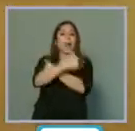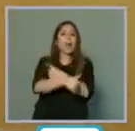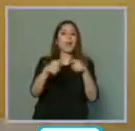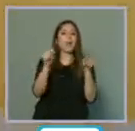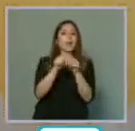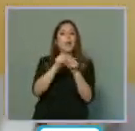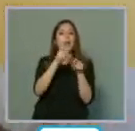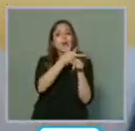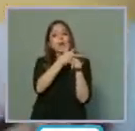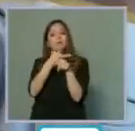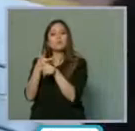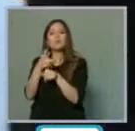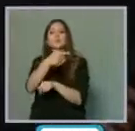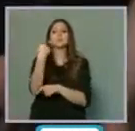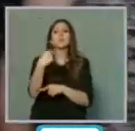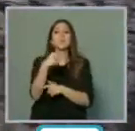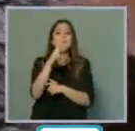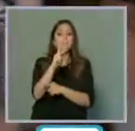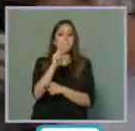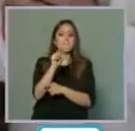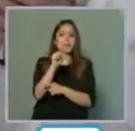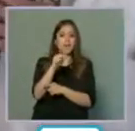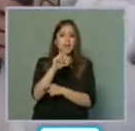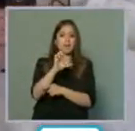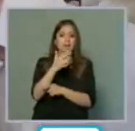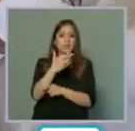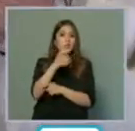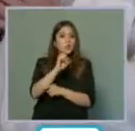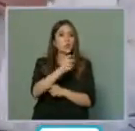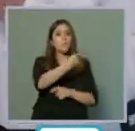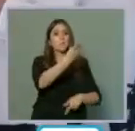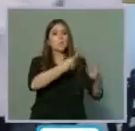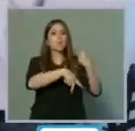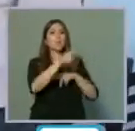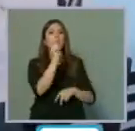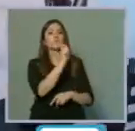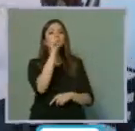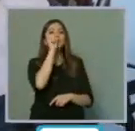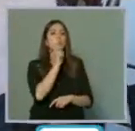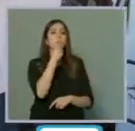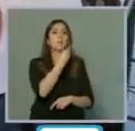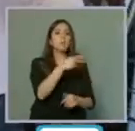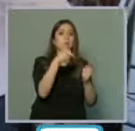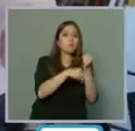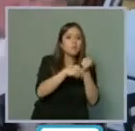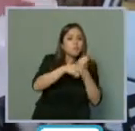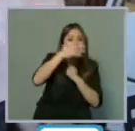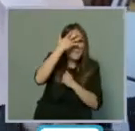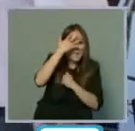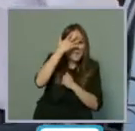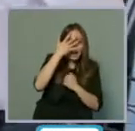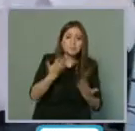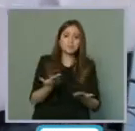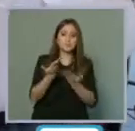Alberto, que como creen se llama Pancho y vino con su novia, pero no quiso salir su novia, pero bueno, aquí